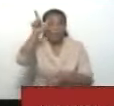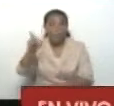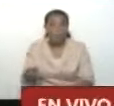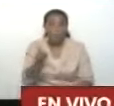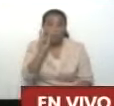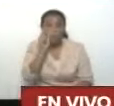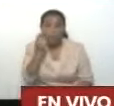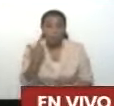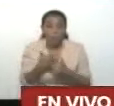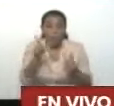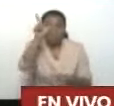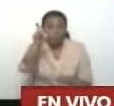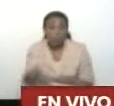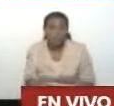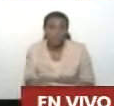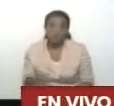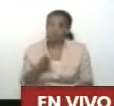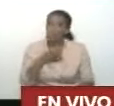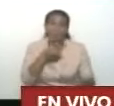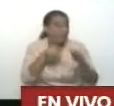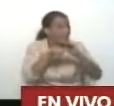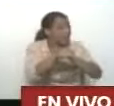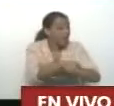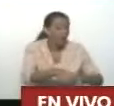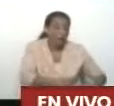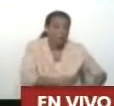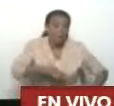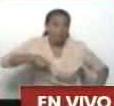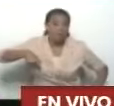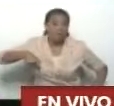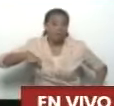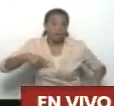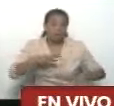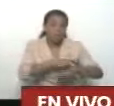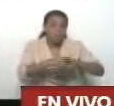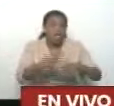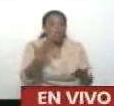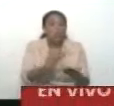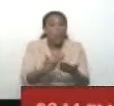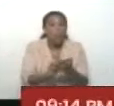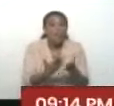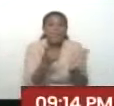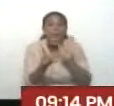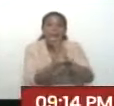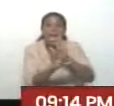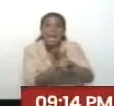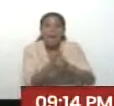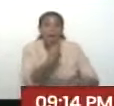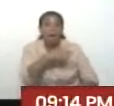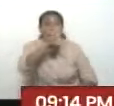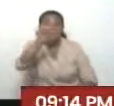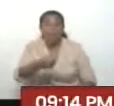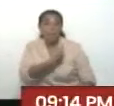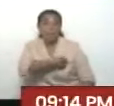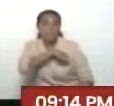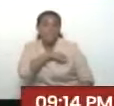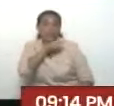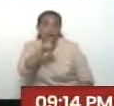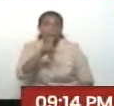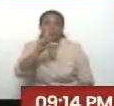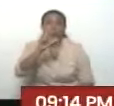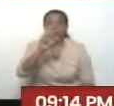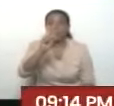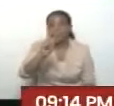tengo, y no me dejaron entrar con la espada. Yo tiene toda su documentación, la compramos en España, en Toledo, cuando